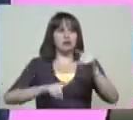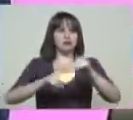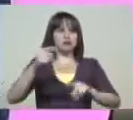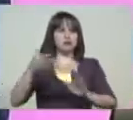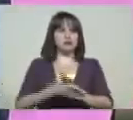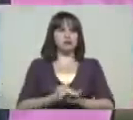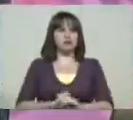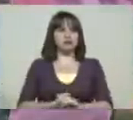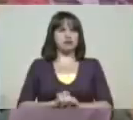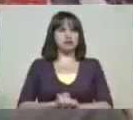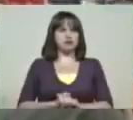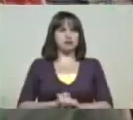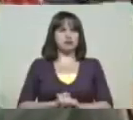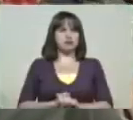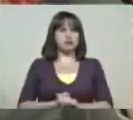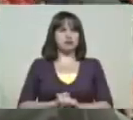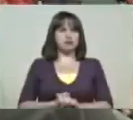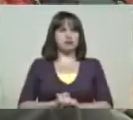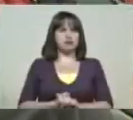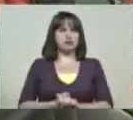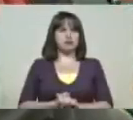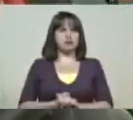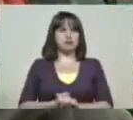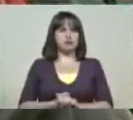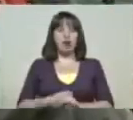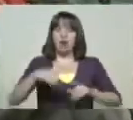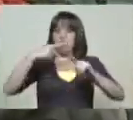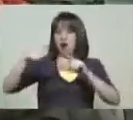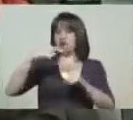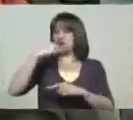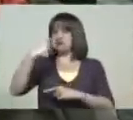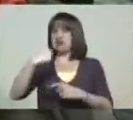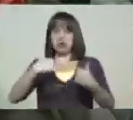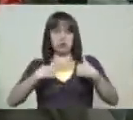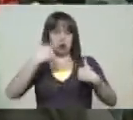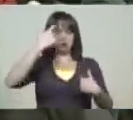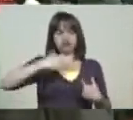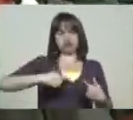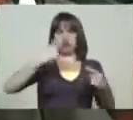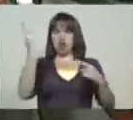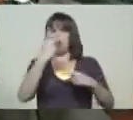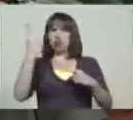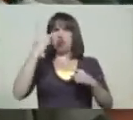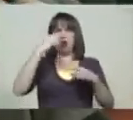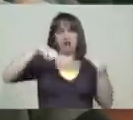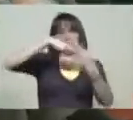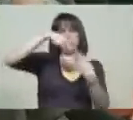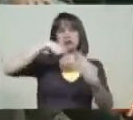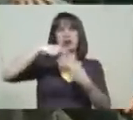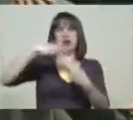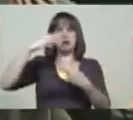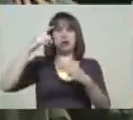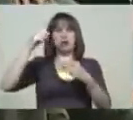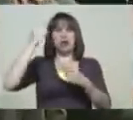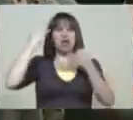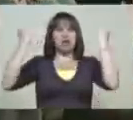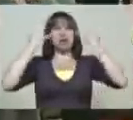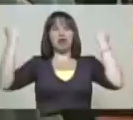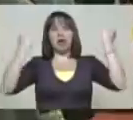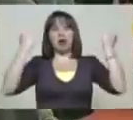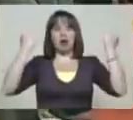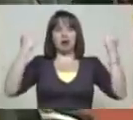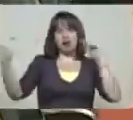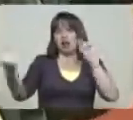siendo solo marxistas. Y habíamos otros que decíamos que teníamos que ser marxistas, leninistas. Bueno, nos matamos. ¿Nos